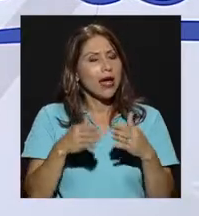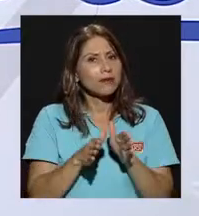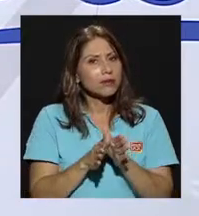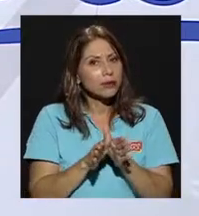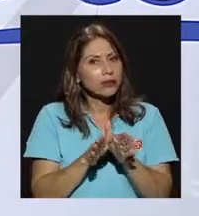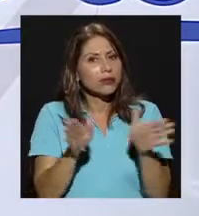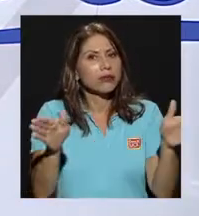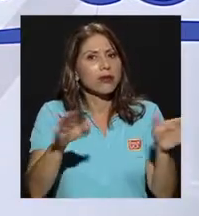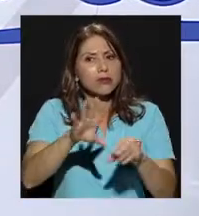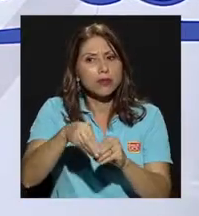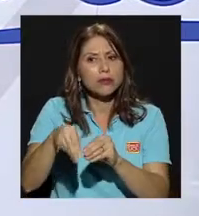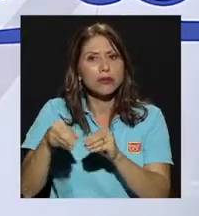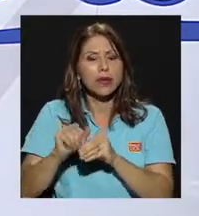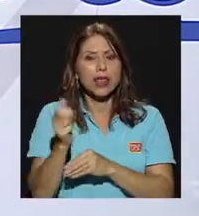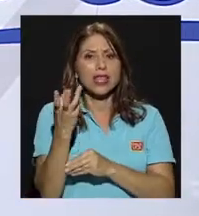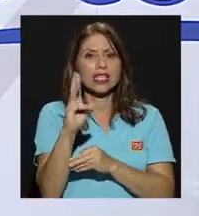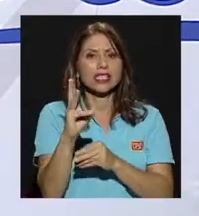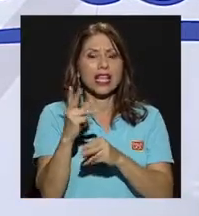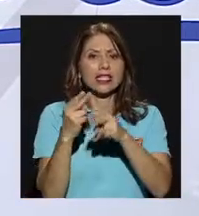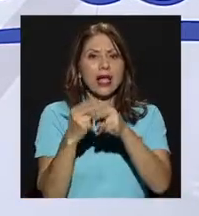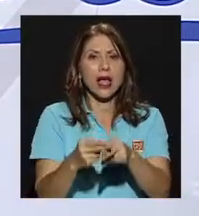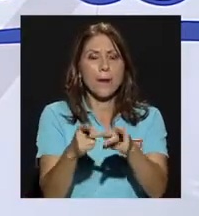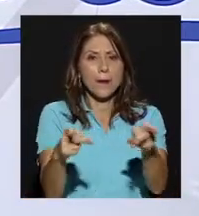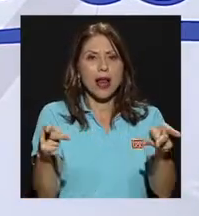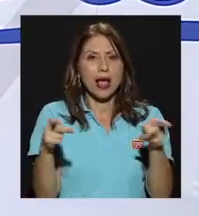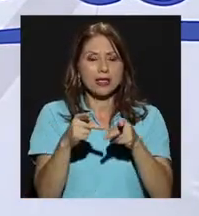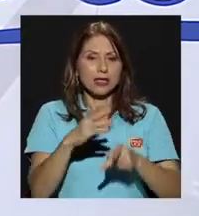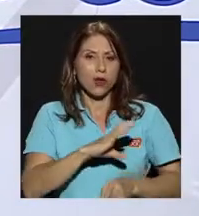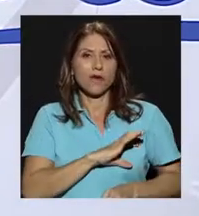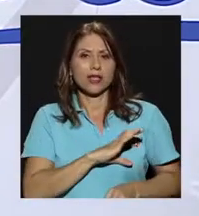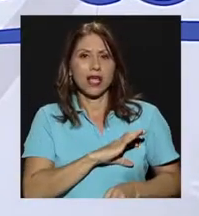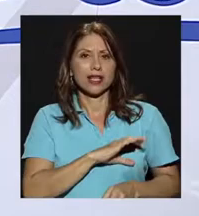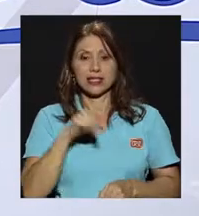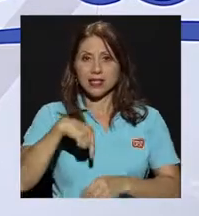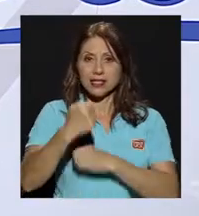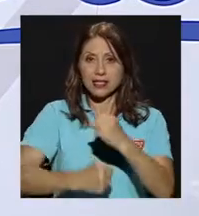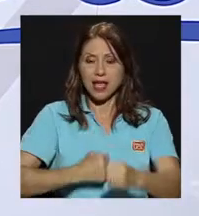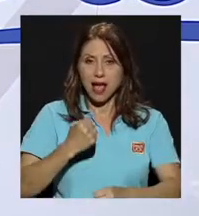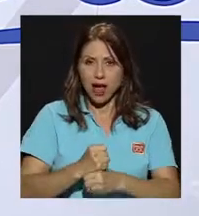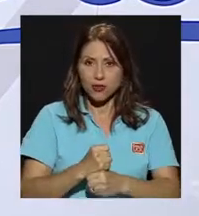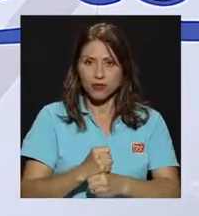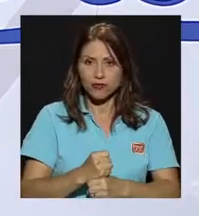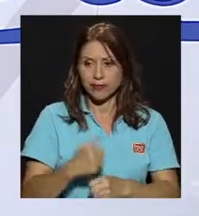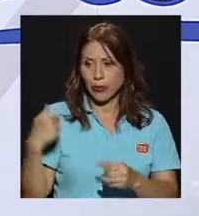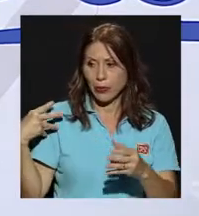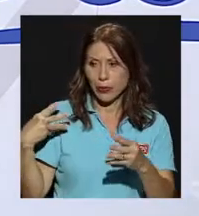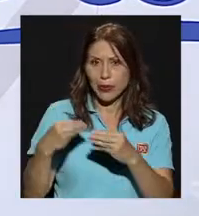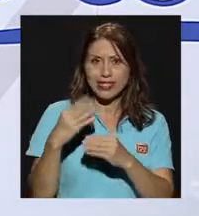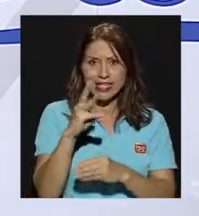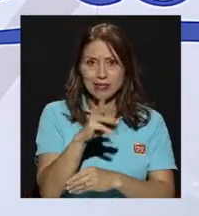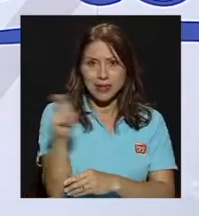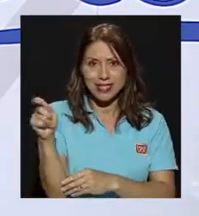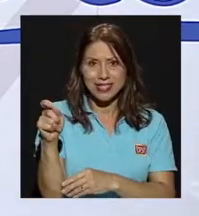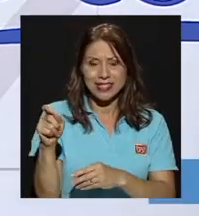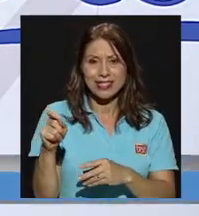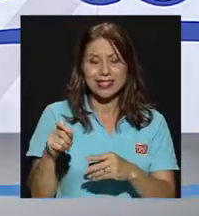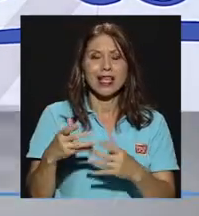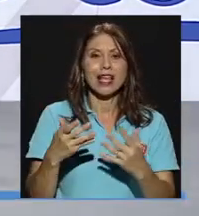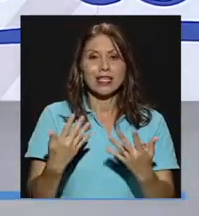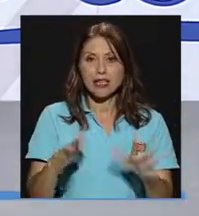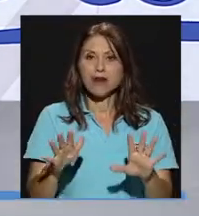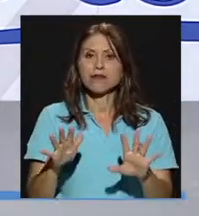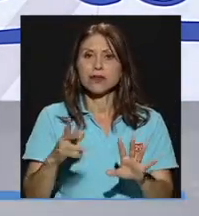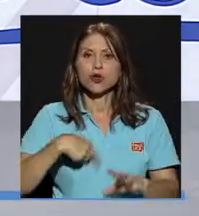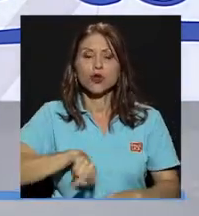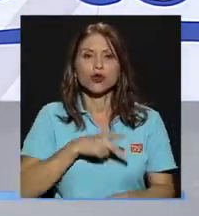16 plazas, la cantidad de oficiales. Y este año, tan solo en lo que llevamos del año, en los 6 meses iniciales de este